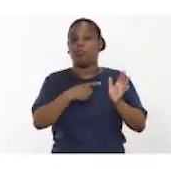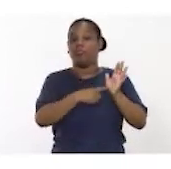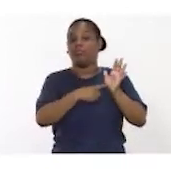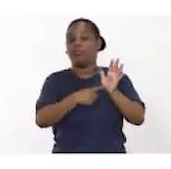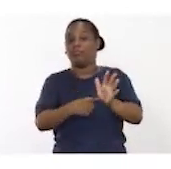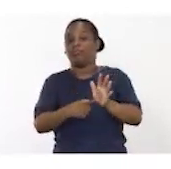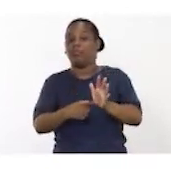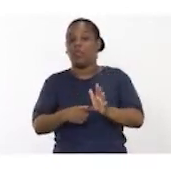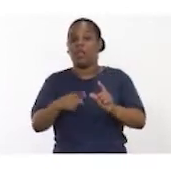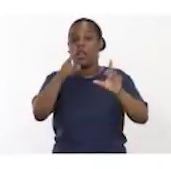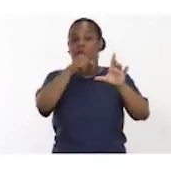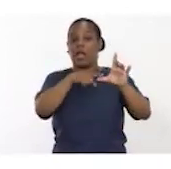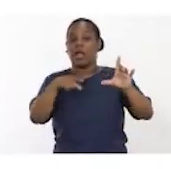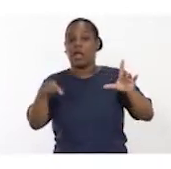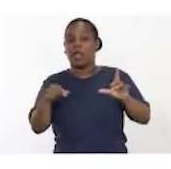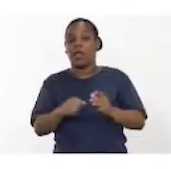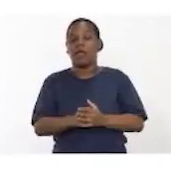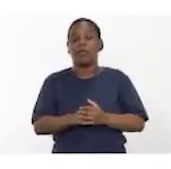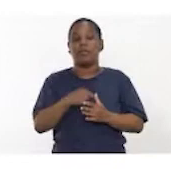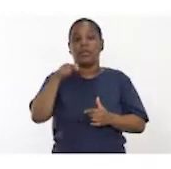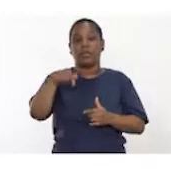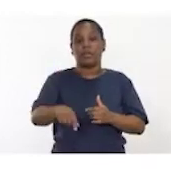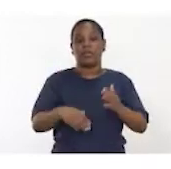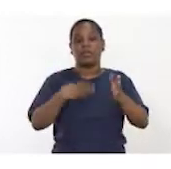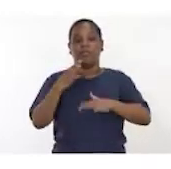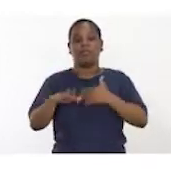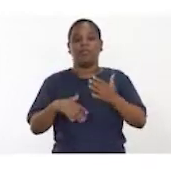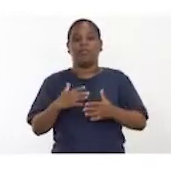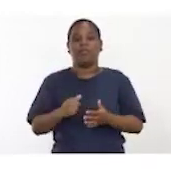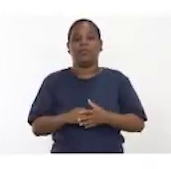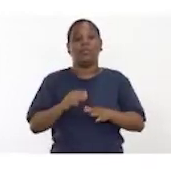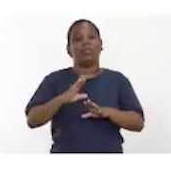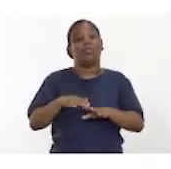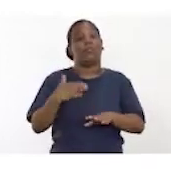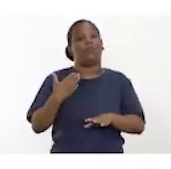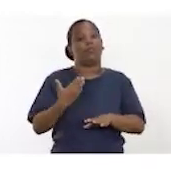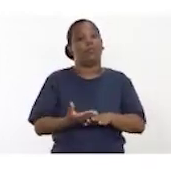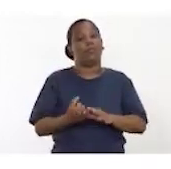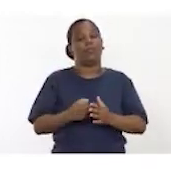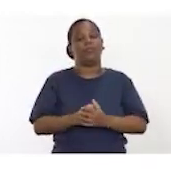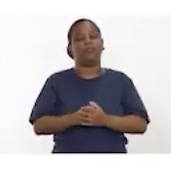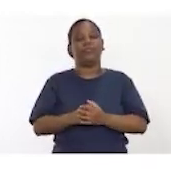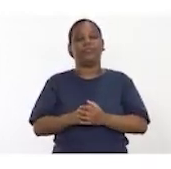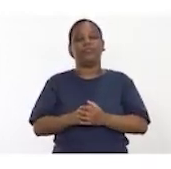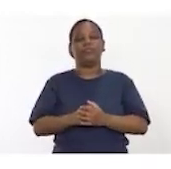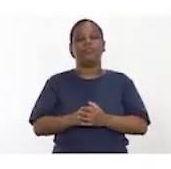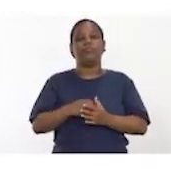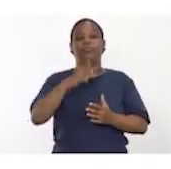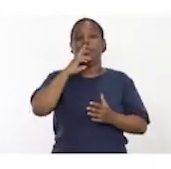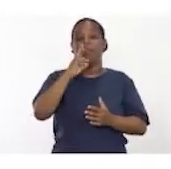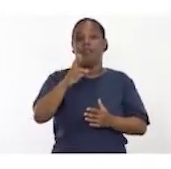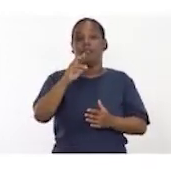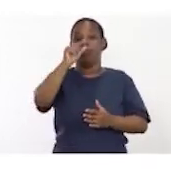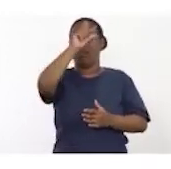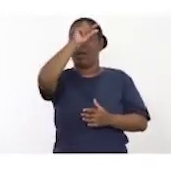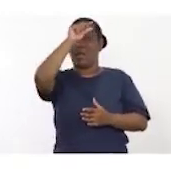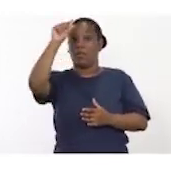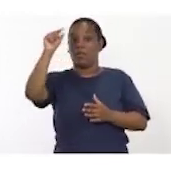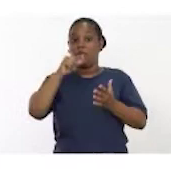las gráficas en ese problema. Y después se resuelven las